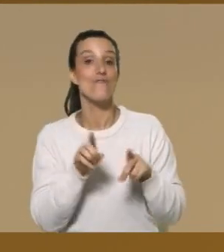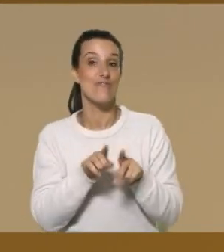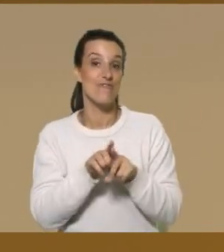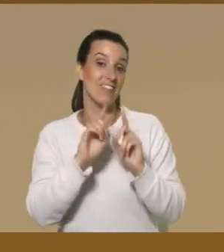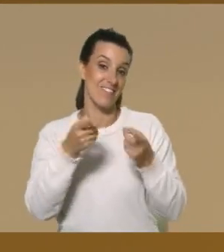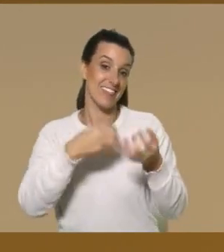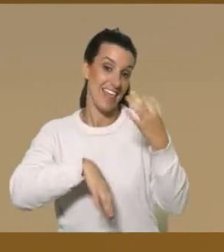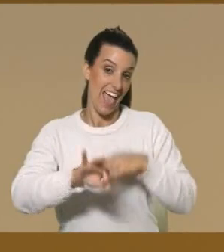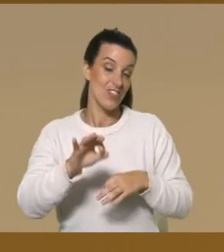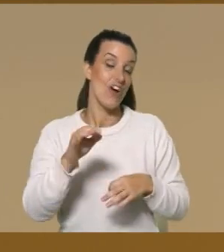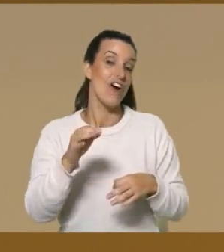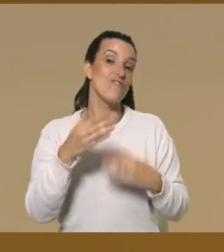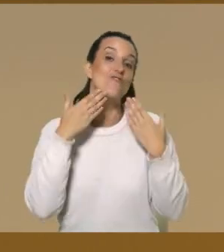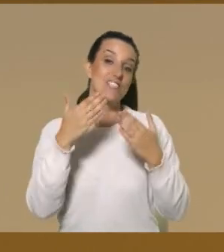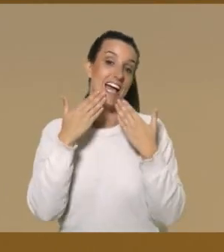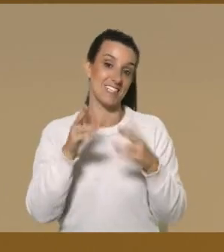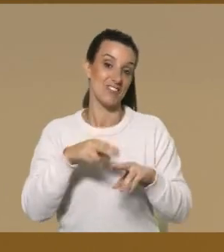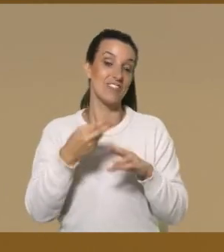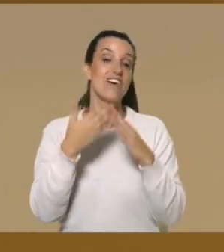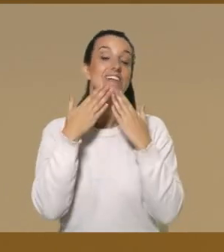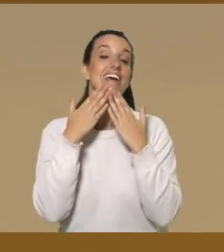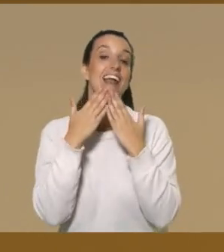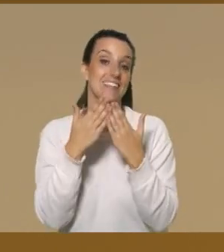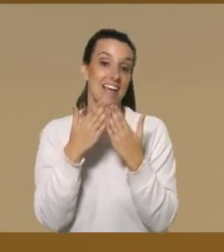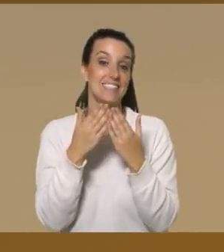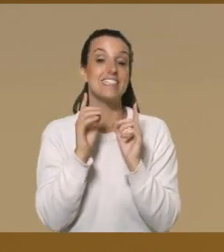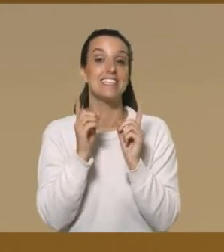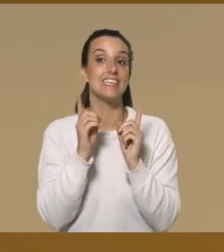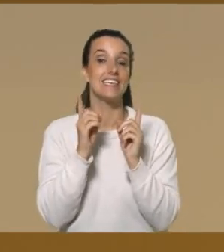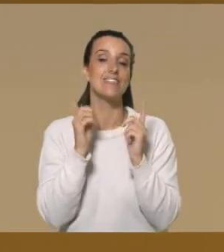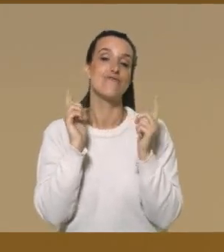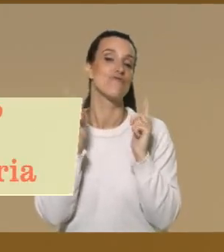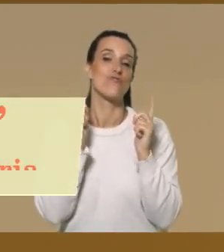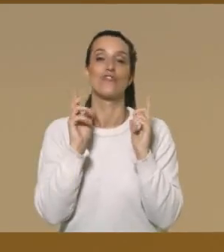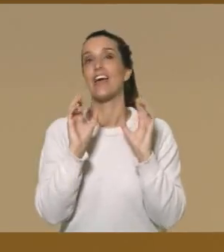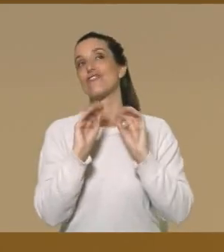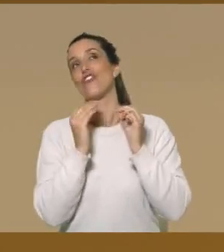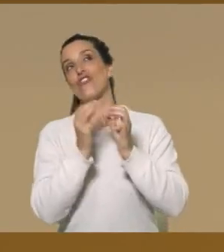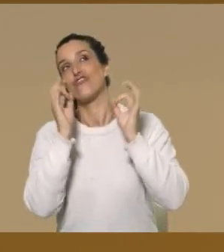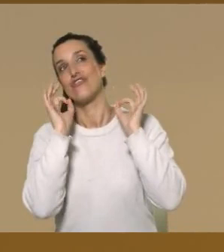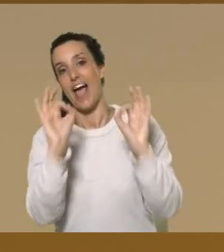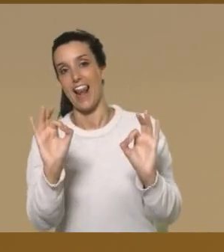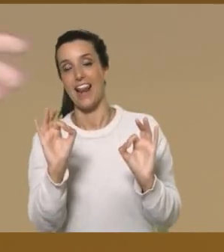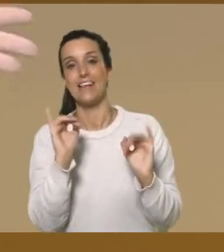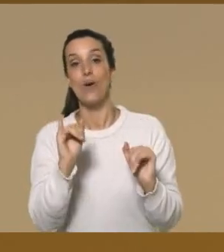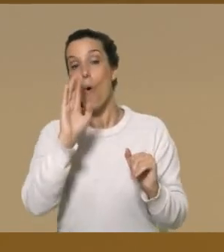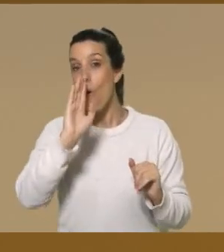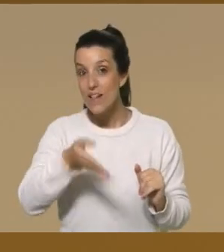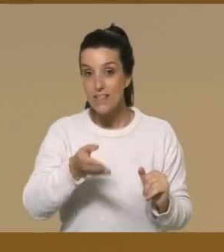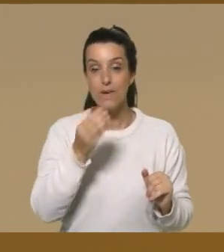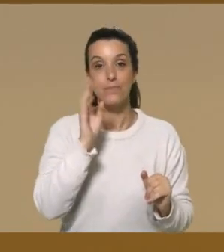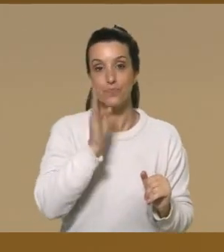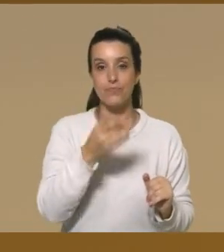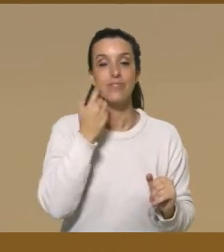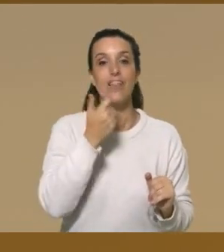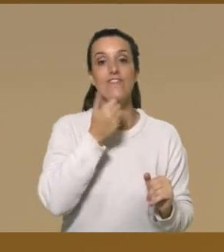excepción de este equilátero a quien Les agradecemos nuevamente por habernos acompañado y que sea un disfrute total a partir de una última cosa me